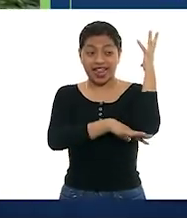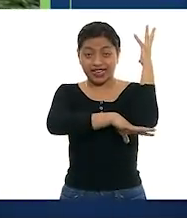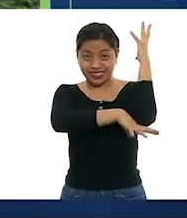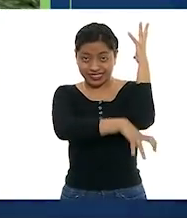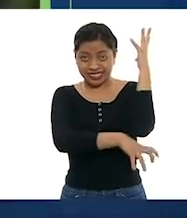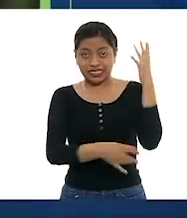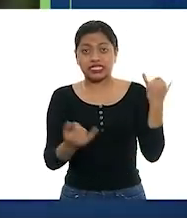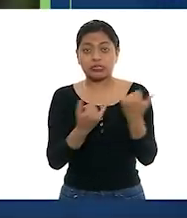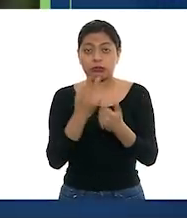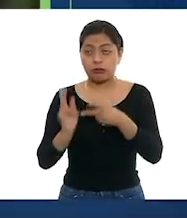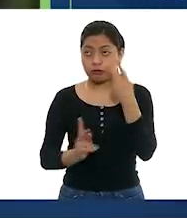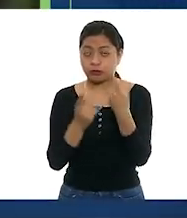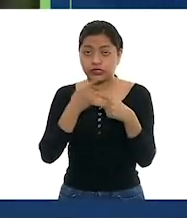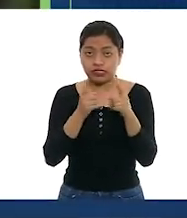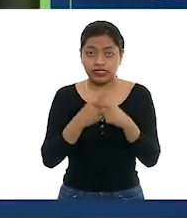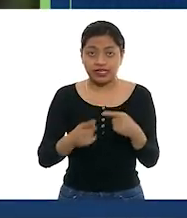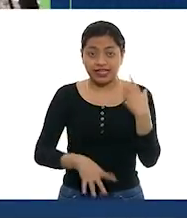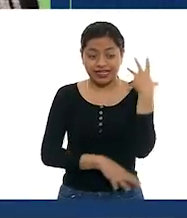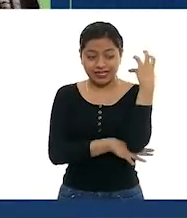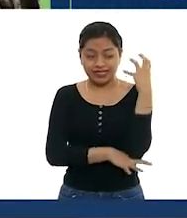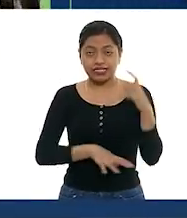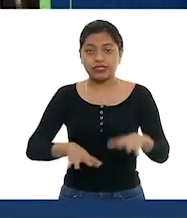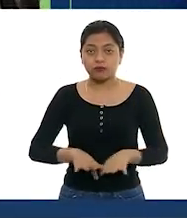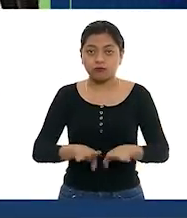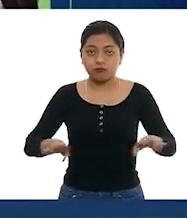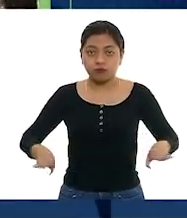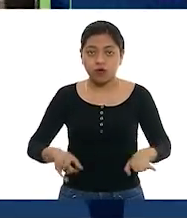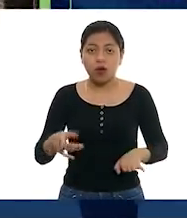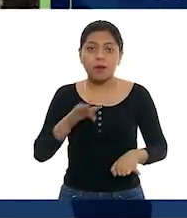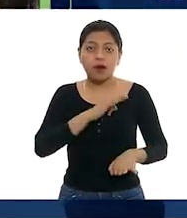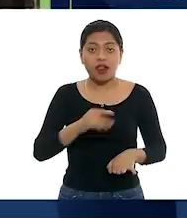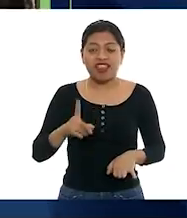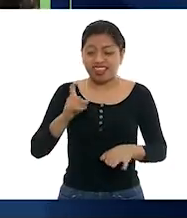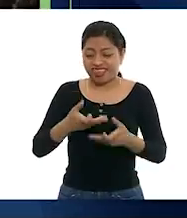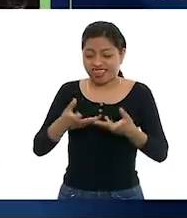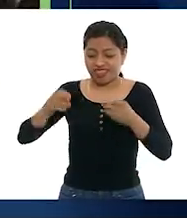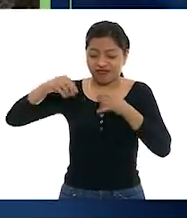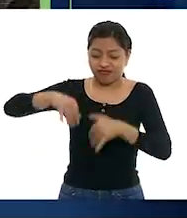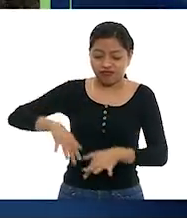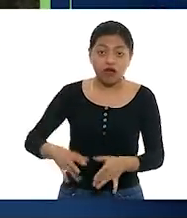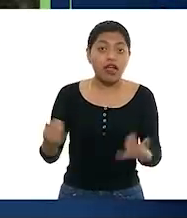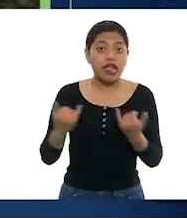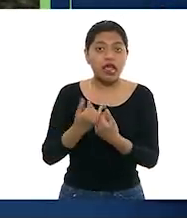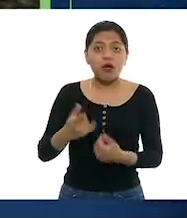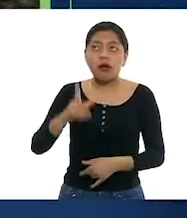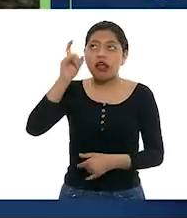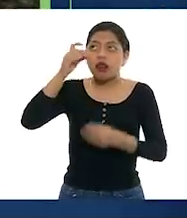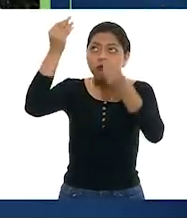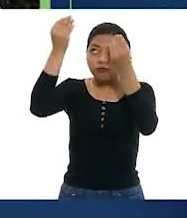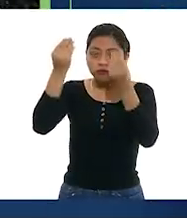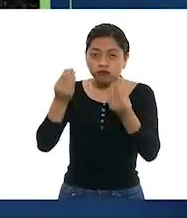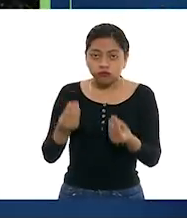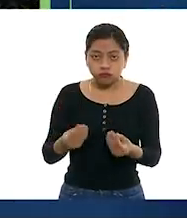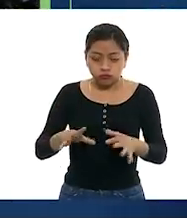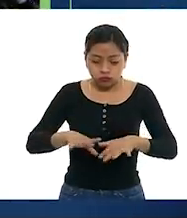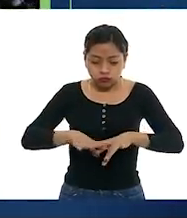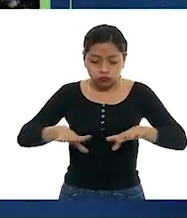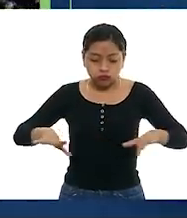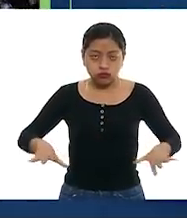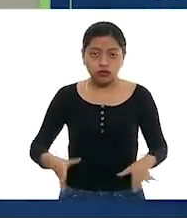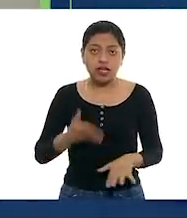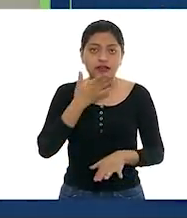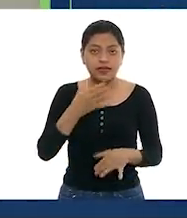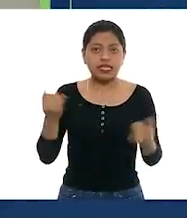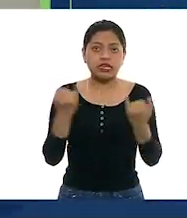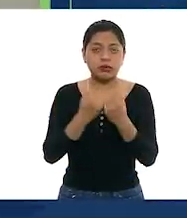y otras plantas fijan el suelo impidiendo que ocurran deslaves. Captan y filtran el agua, manteniendo su calidad, y regulan la